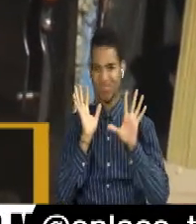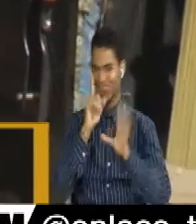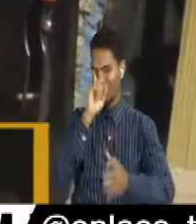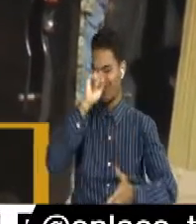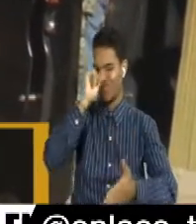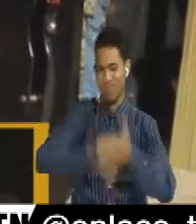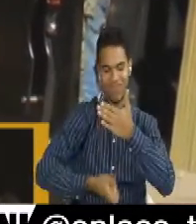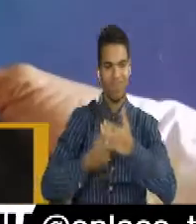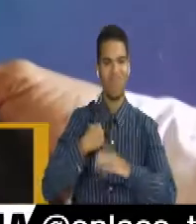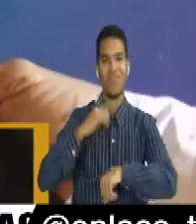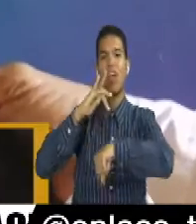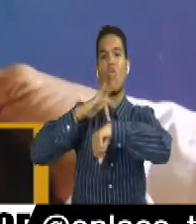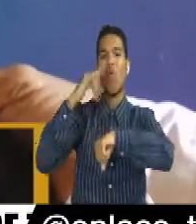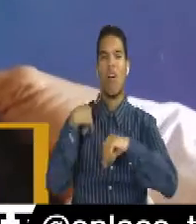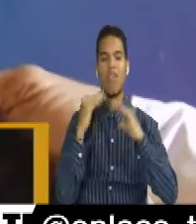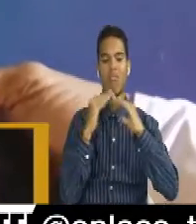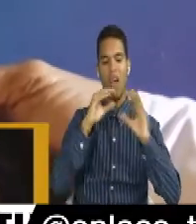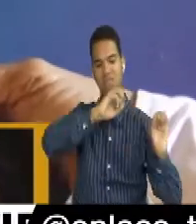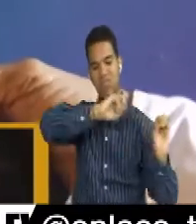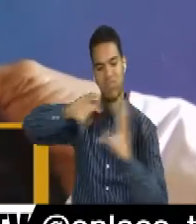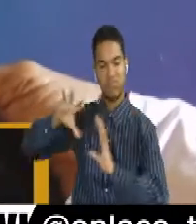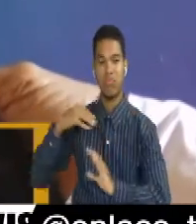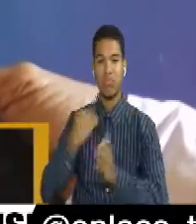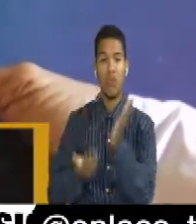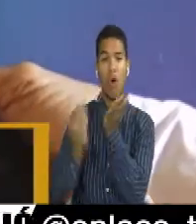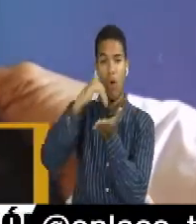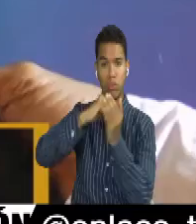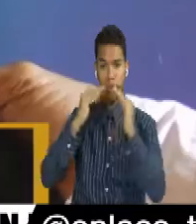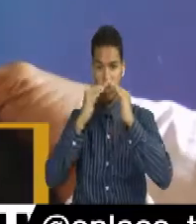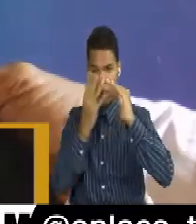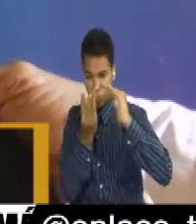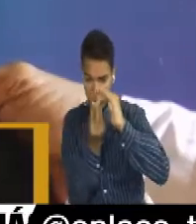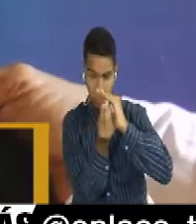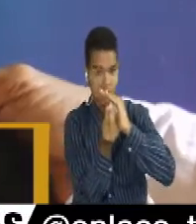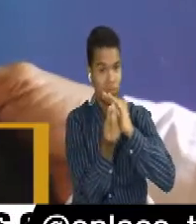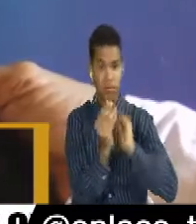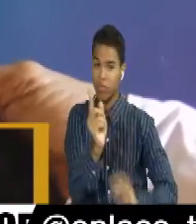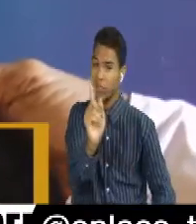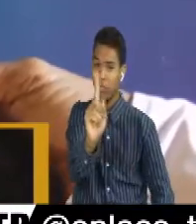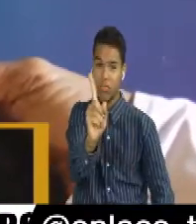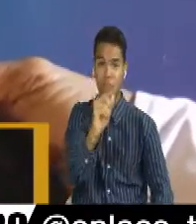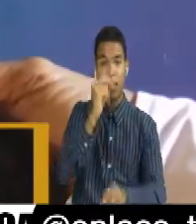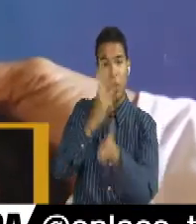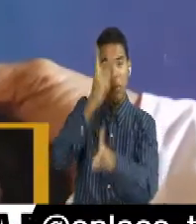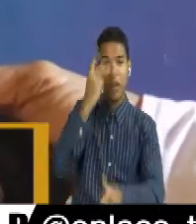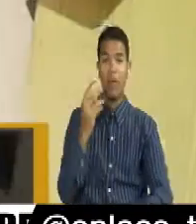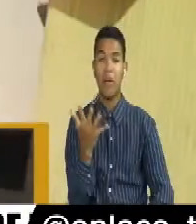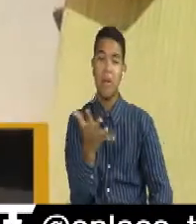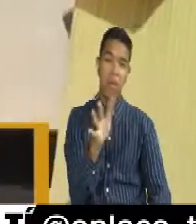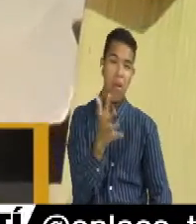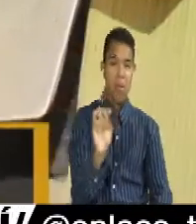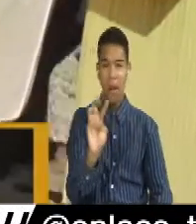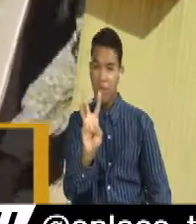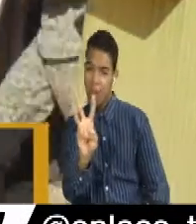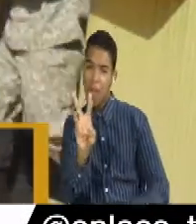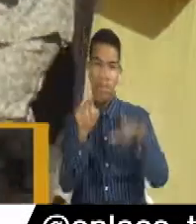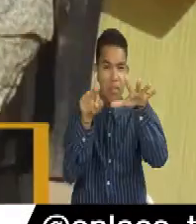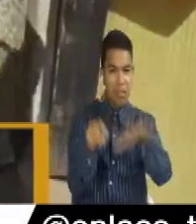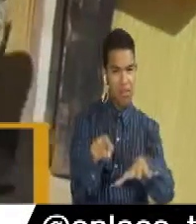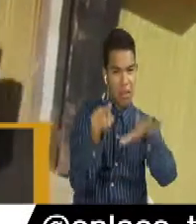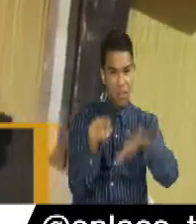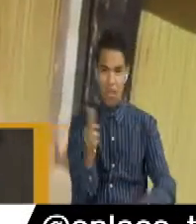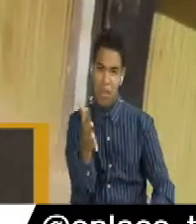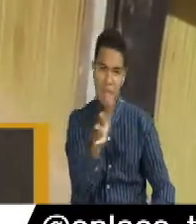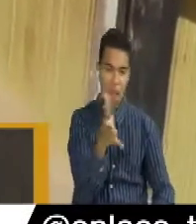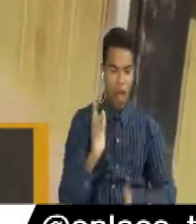reubicación, que nos iban a reubicar. Entonces ya esperará a ir ya que dentro de 3-6 meses que nos solucionen. Al barrio Palmar en la